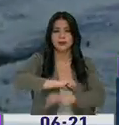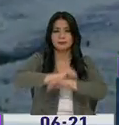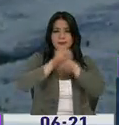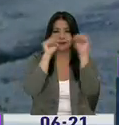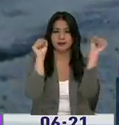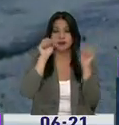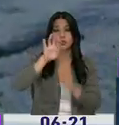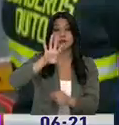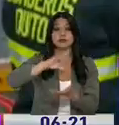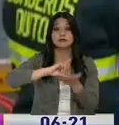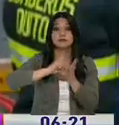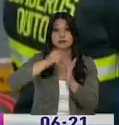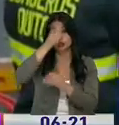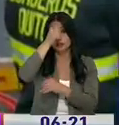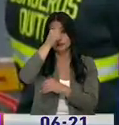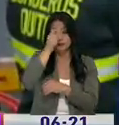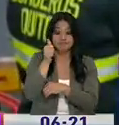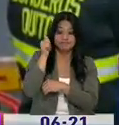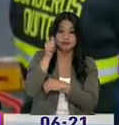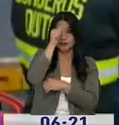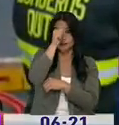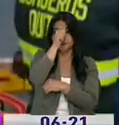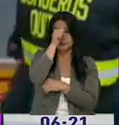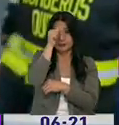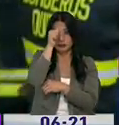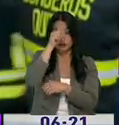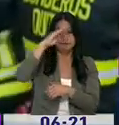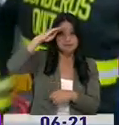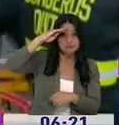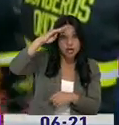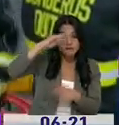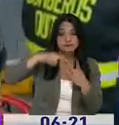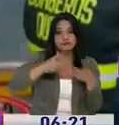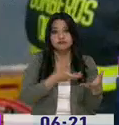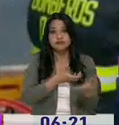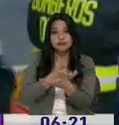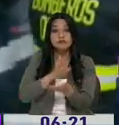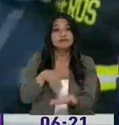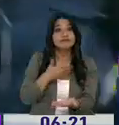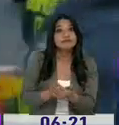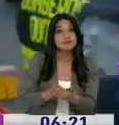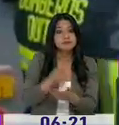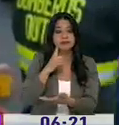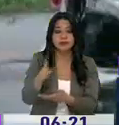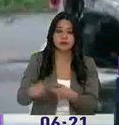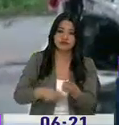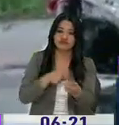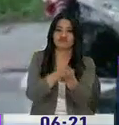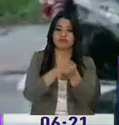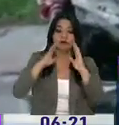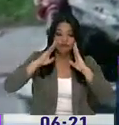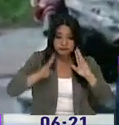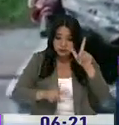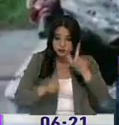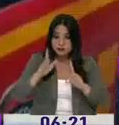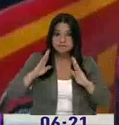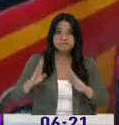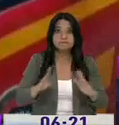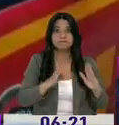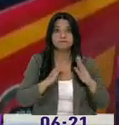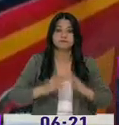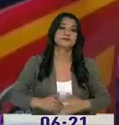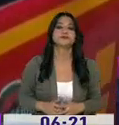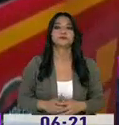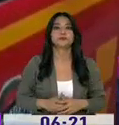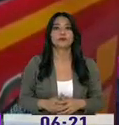del domingo. La policía y equipos de bomberos llegaron hasta el sitio para brindar asistencia a los afectados. El